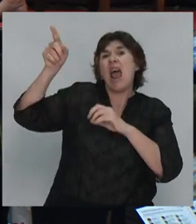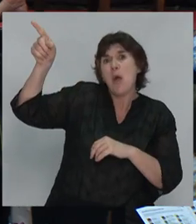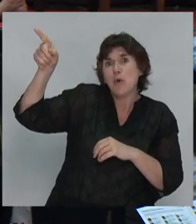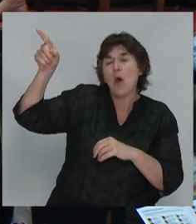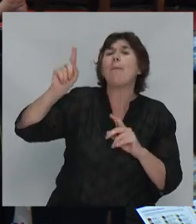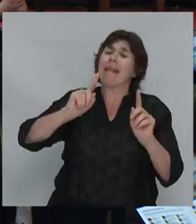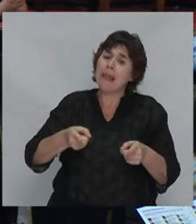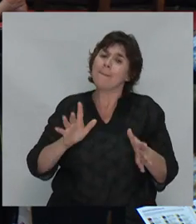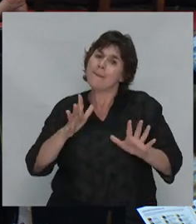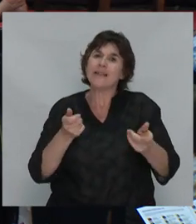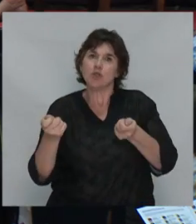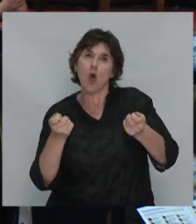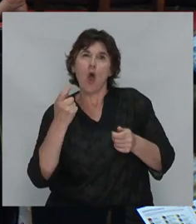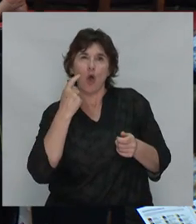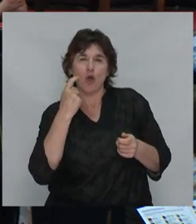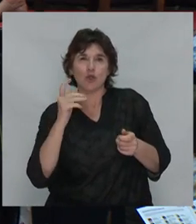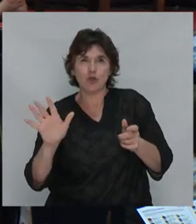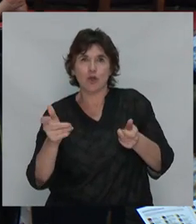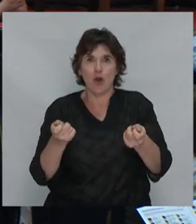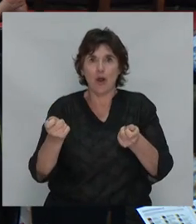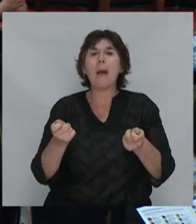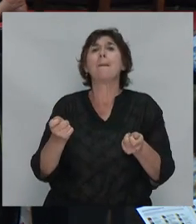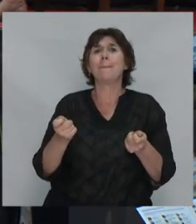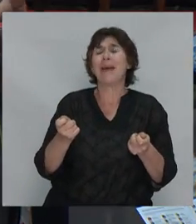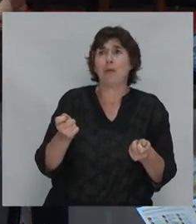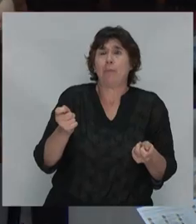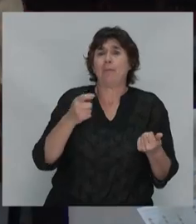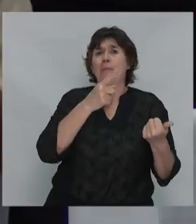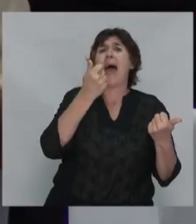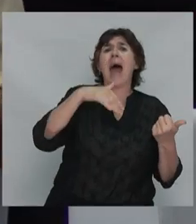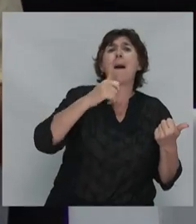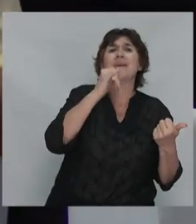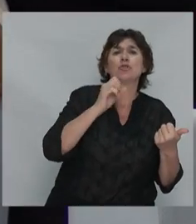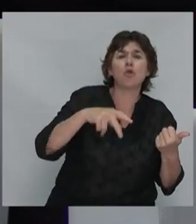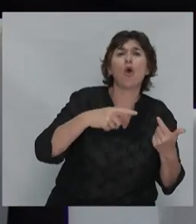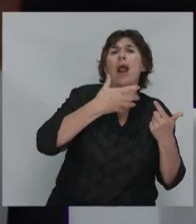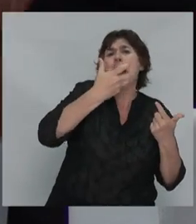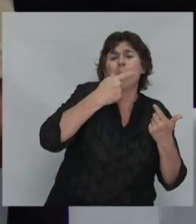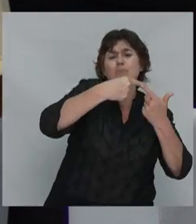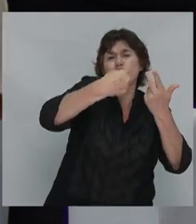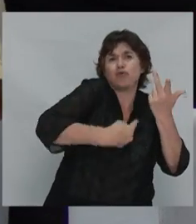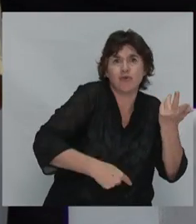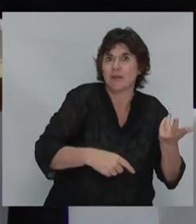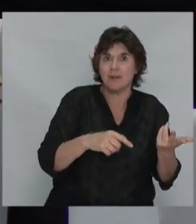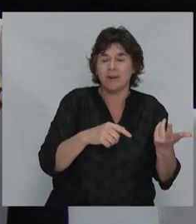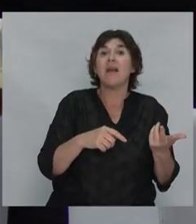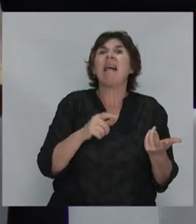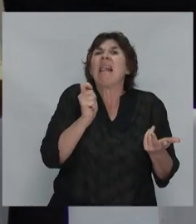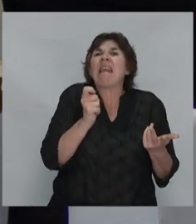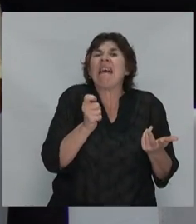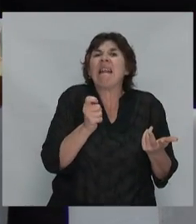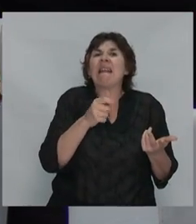control también pero no tienen amazon google etcétera nos europeo no funcionan ahí el control está totalmente en manos